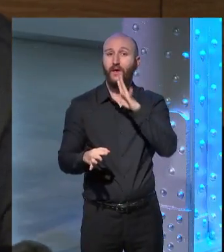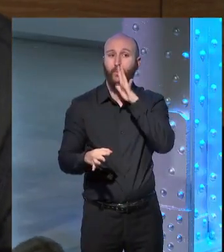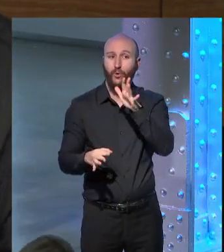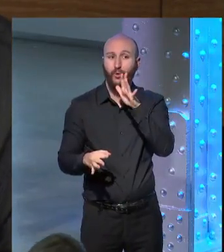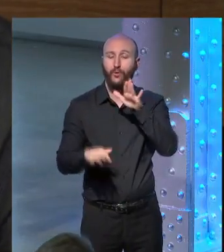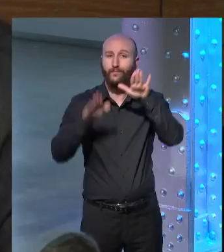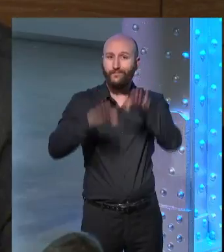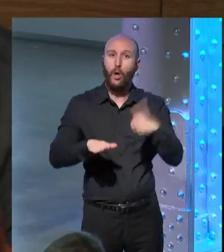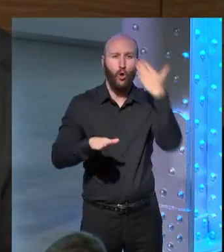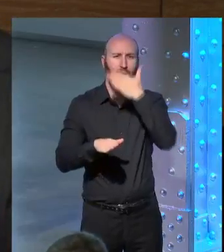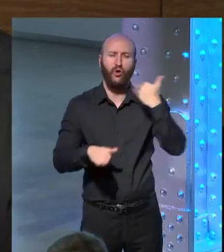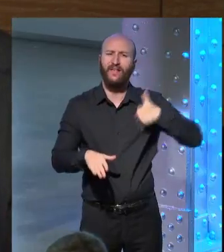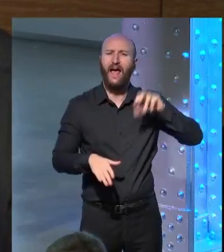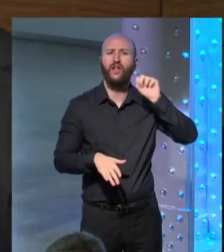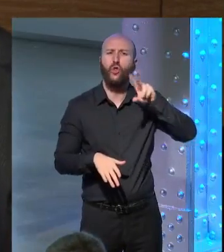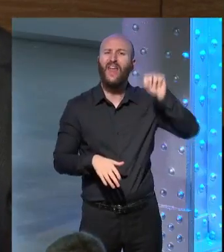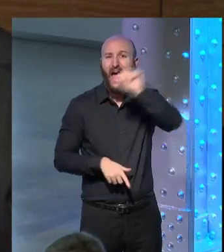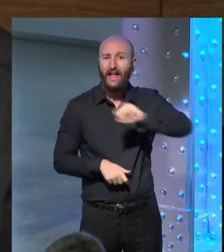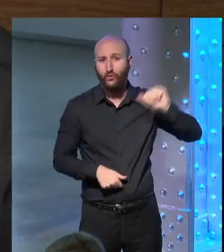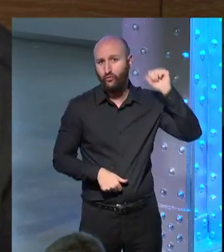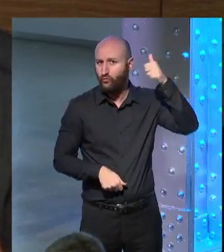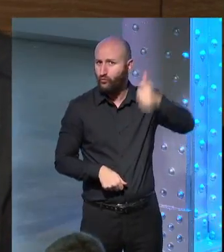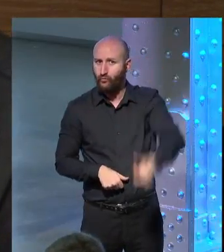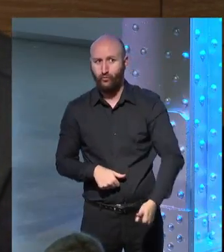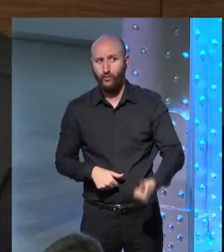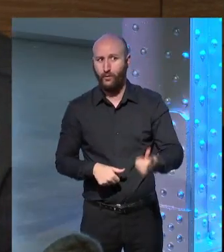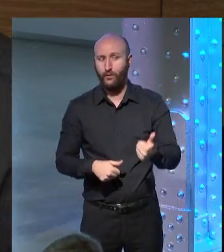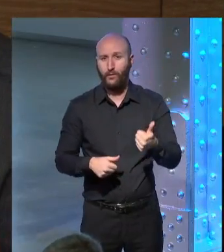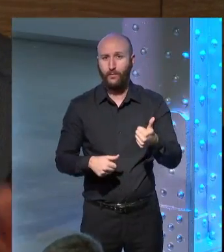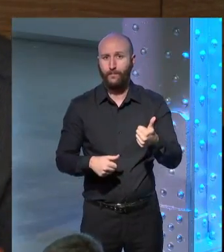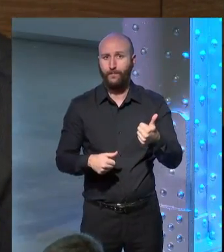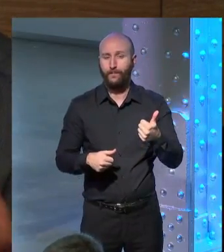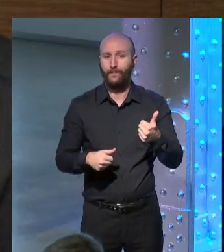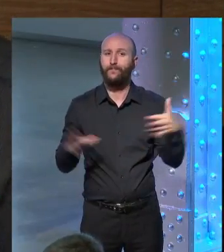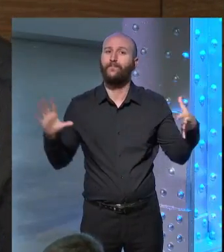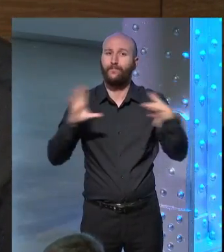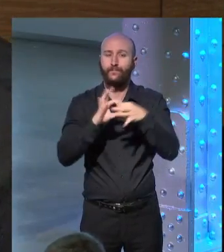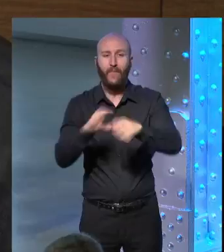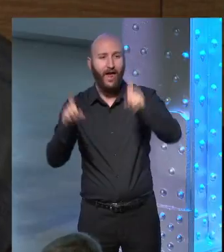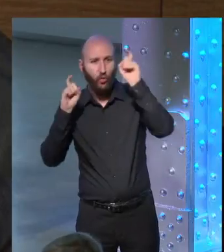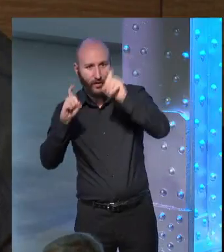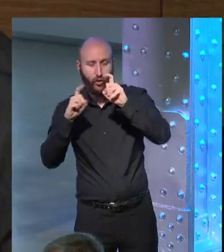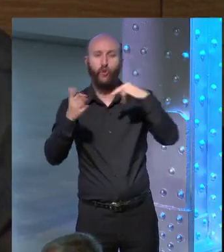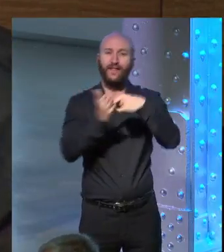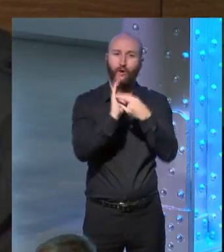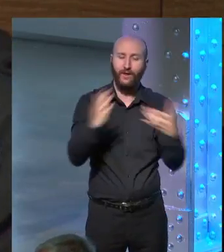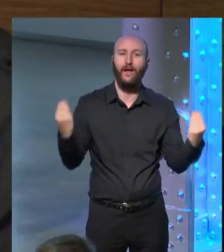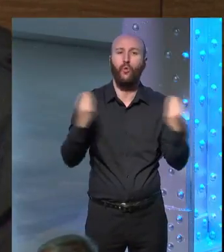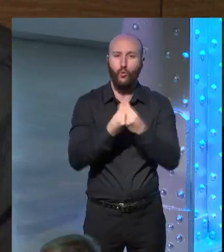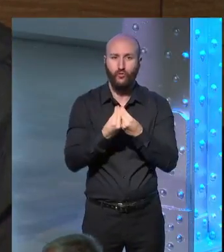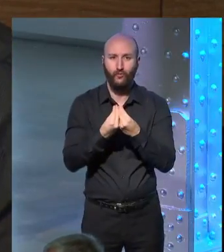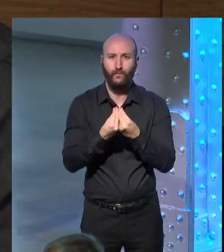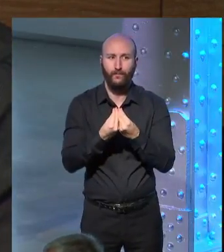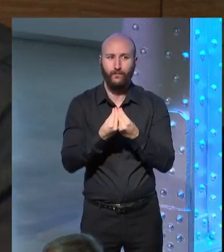hijo en un colegio que lleva 12 años, que es puntero en la educación y la tecnología, y el que están